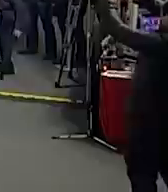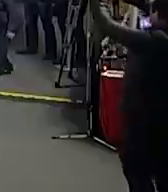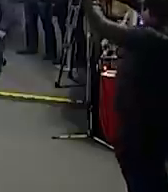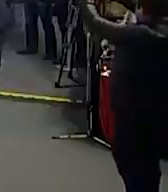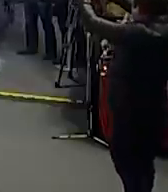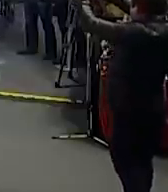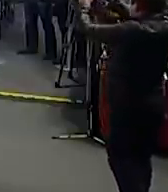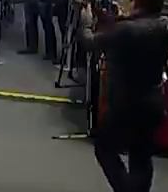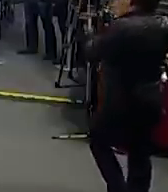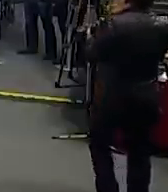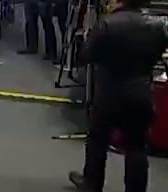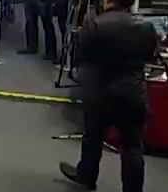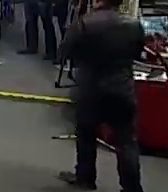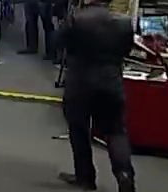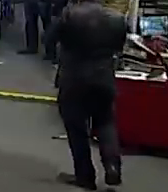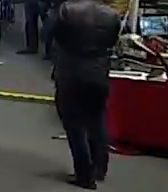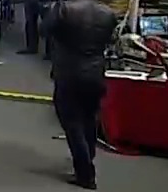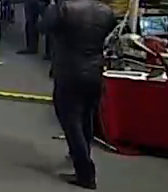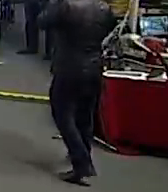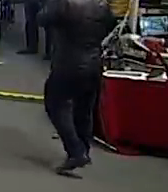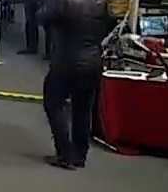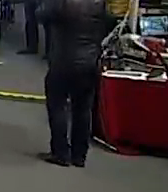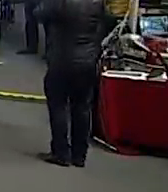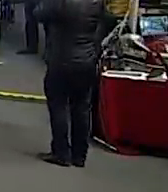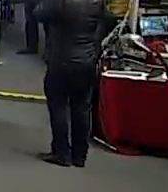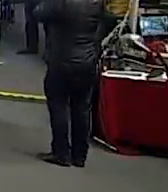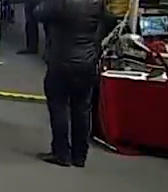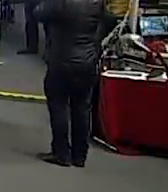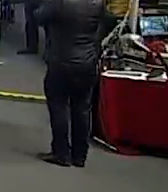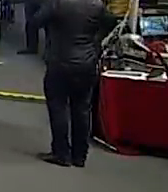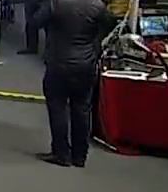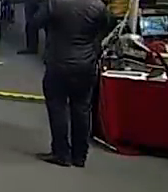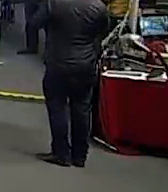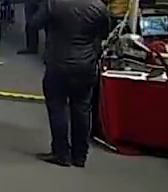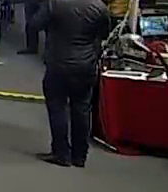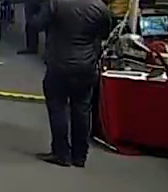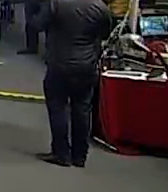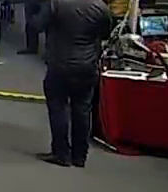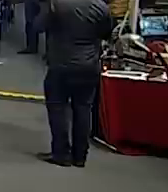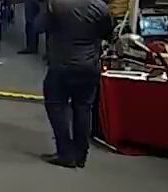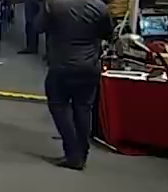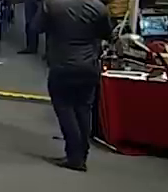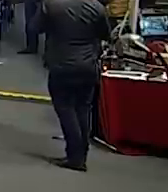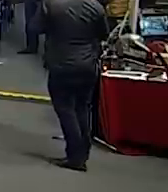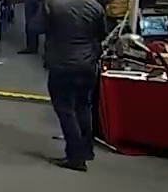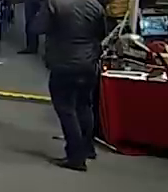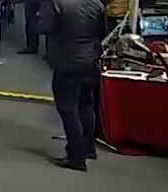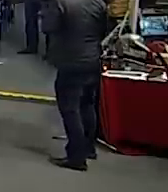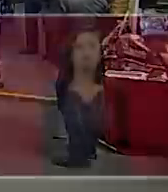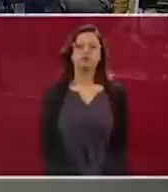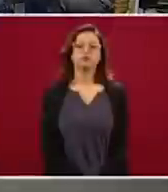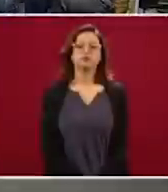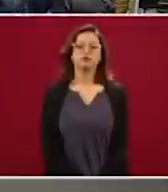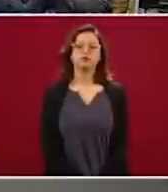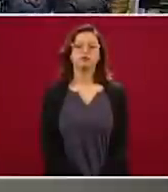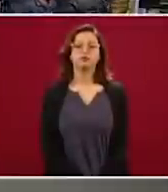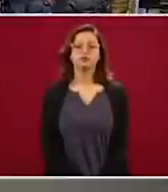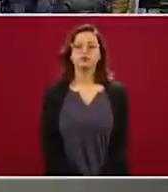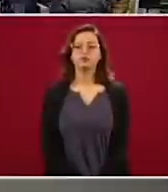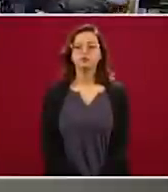Sí. A ver, pero hubo una lista de ayer, los quedaron pendientes.